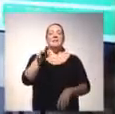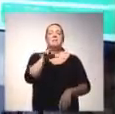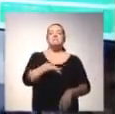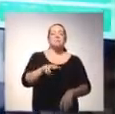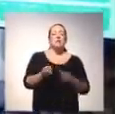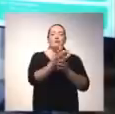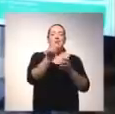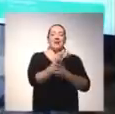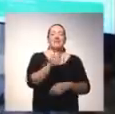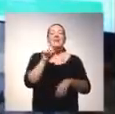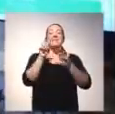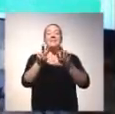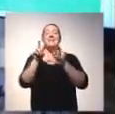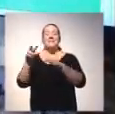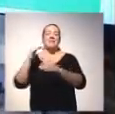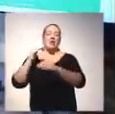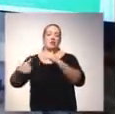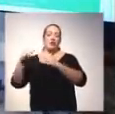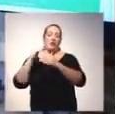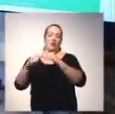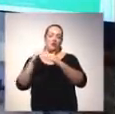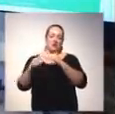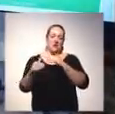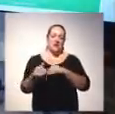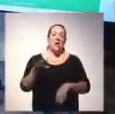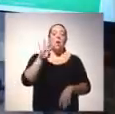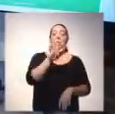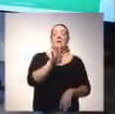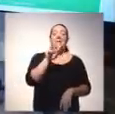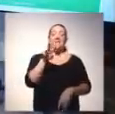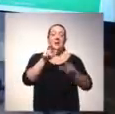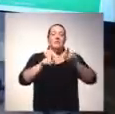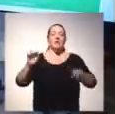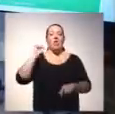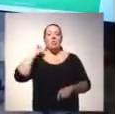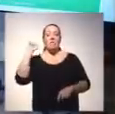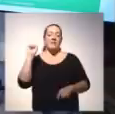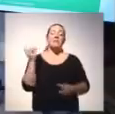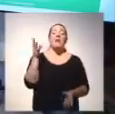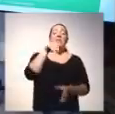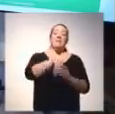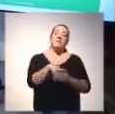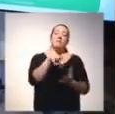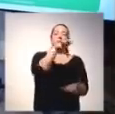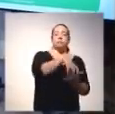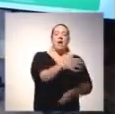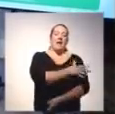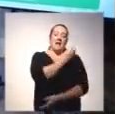y 67 en los Llanos de Aridane, manteniéndose constante el número de 43 dependientes que tenemos en instalaciones del Cabildo.